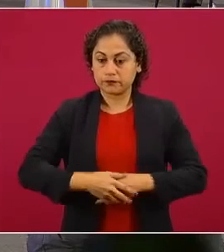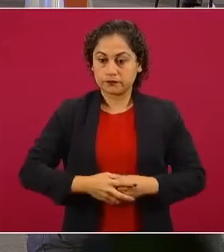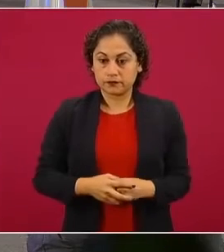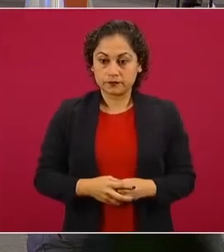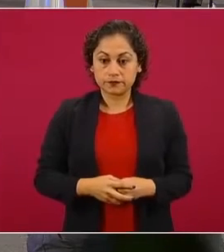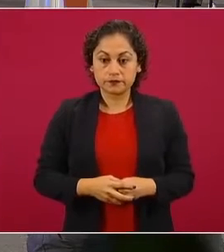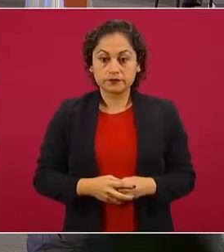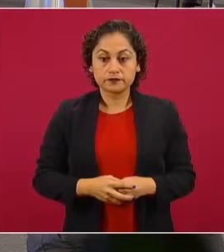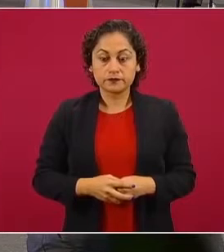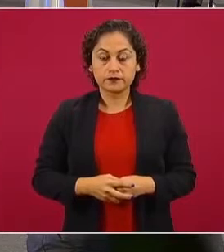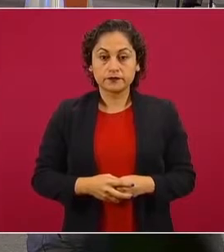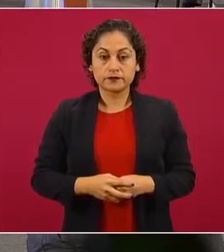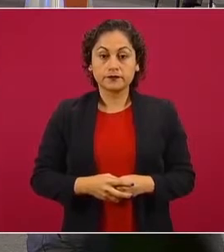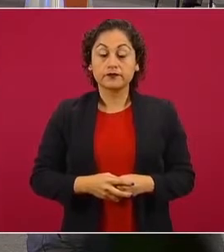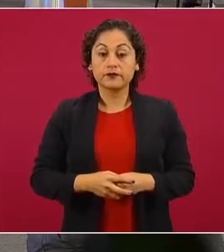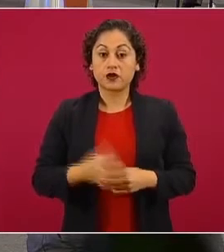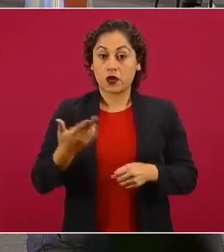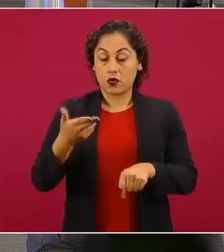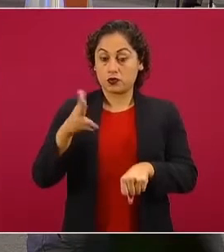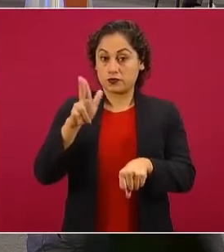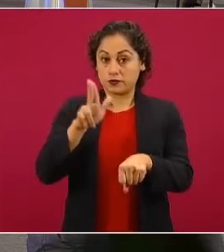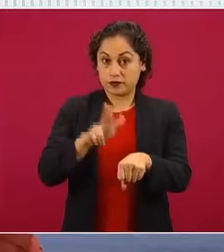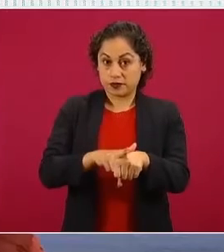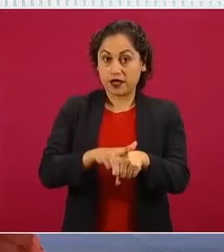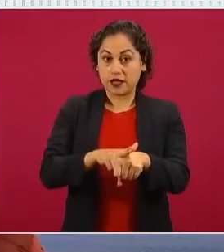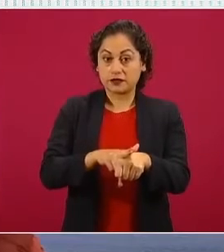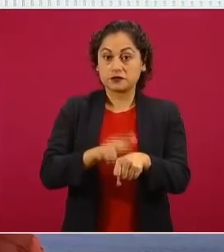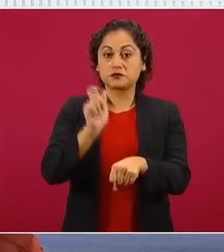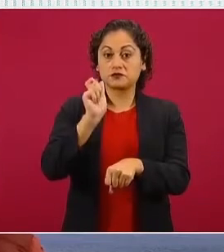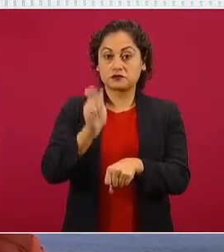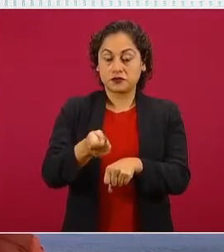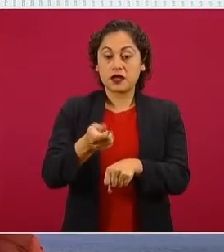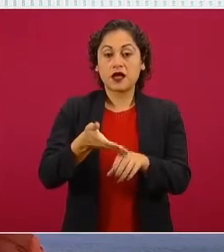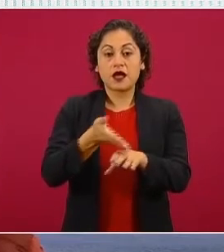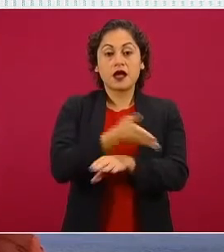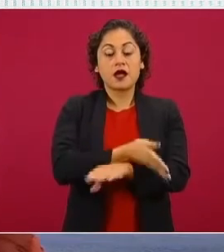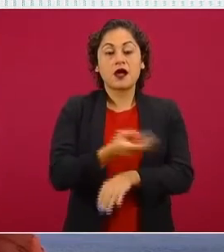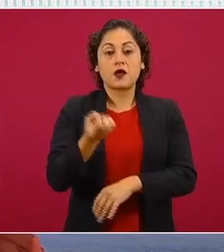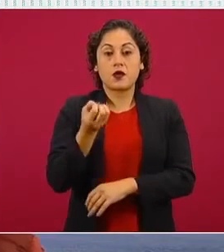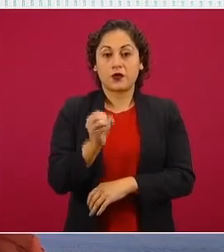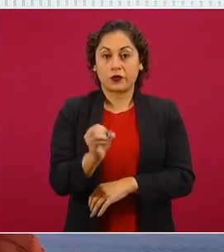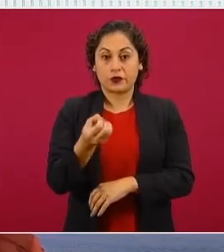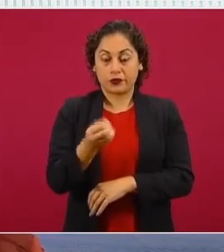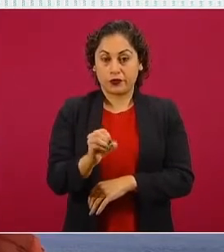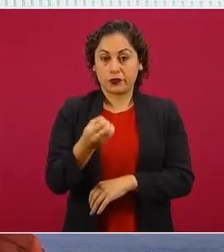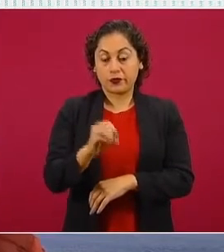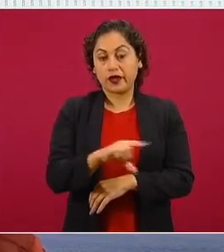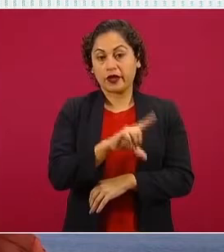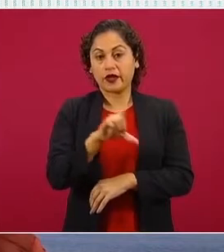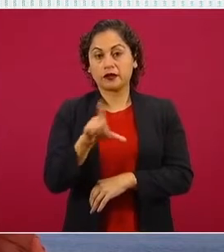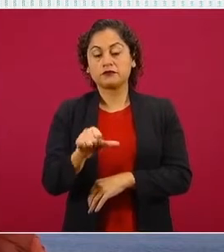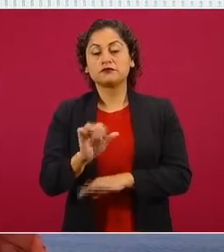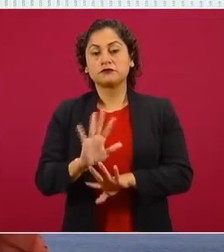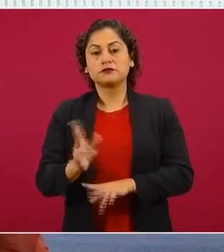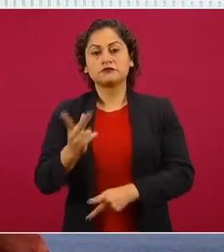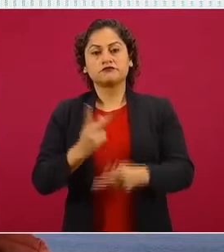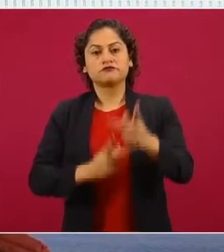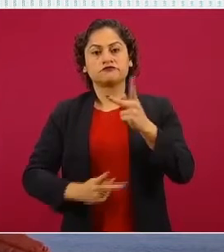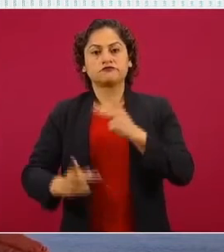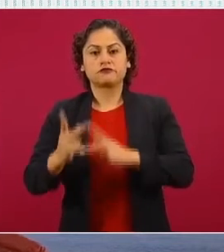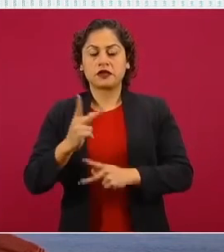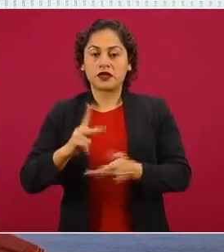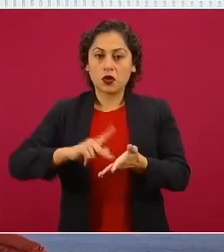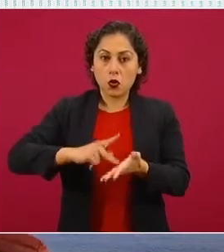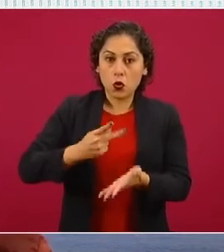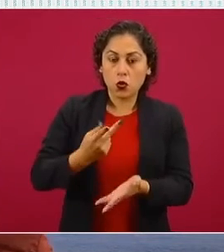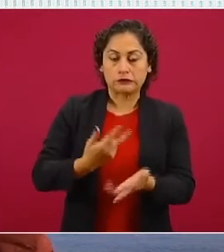La hospitalización llegó a un punto mínimo al inicio de octubre, después ha tenido un repunte, entonces